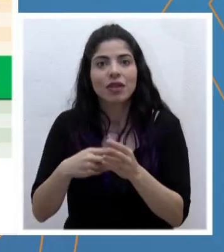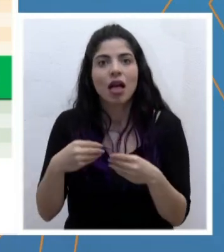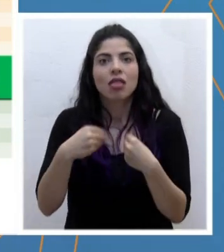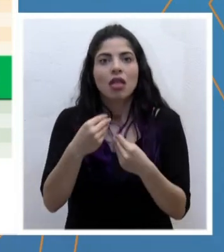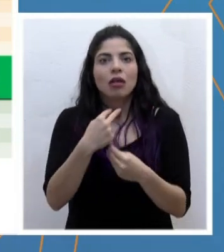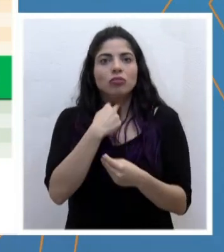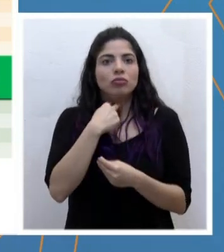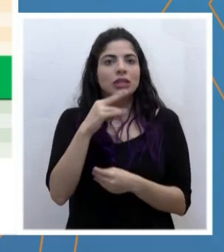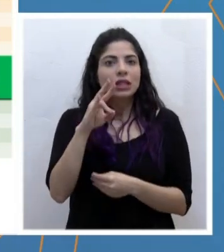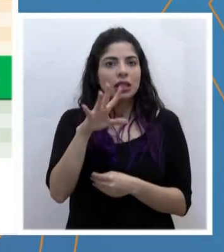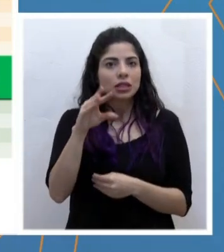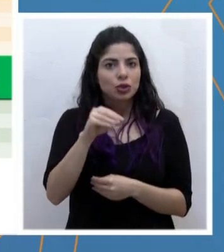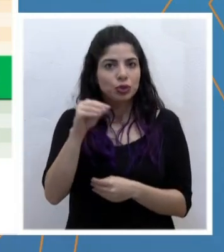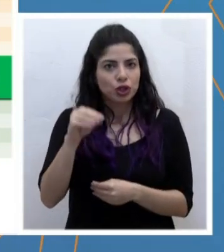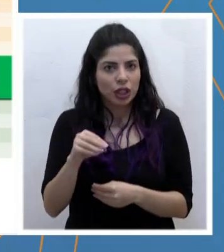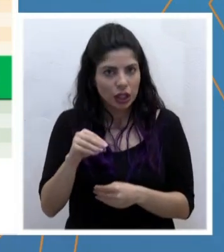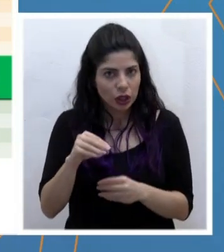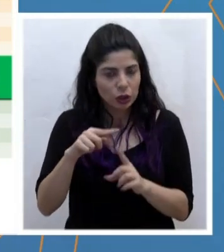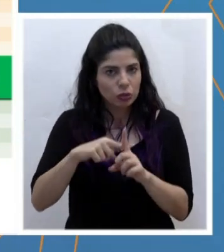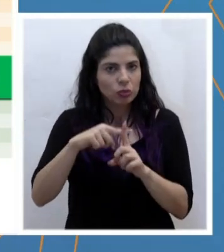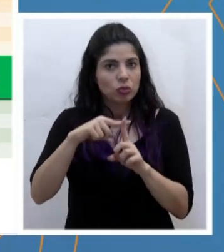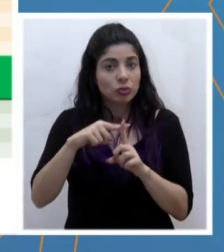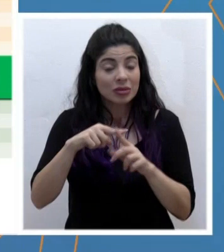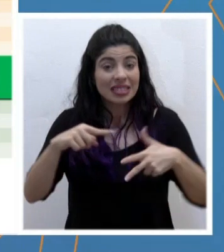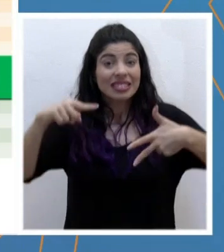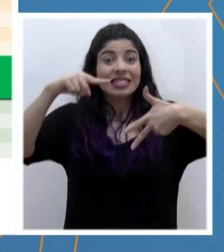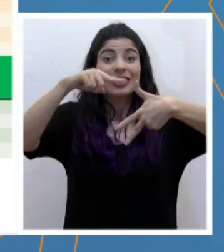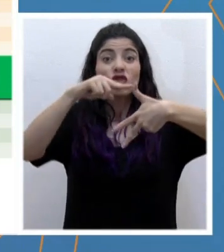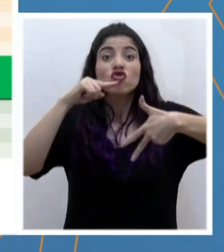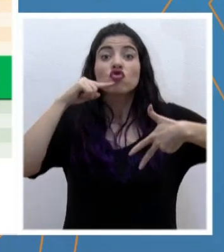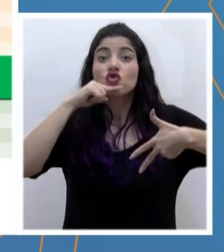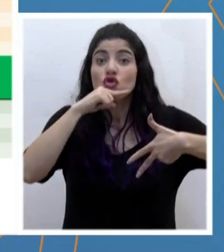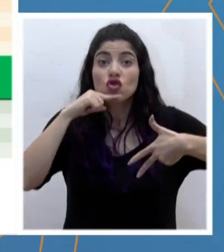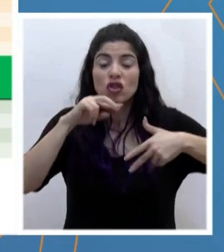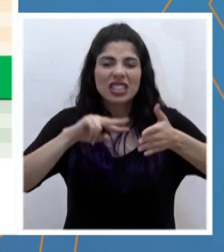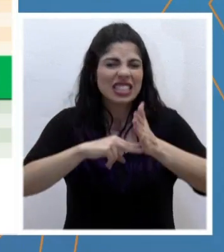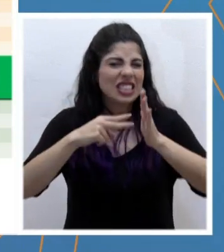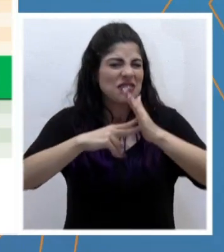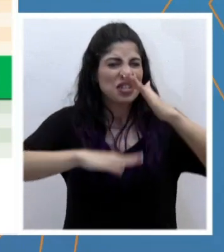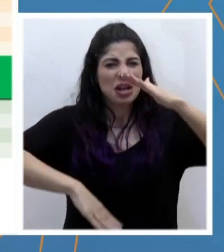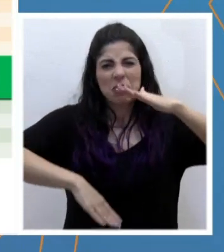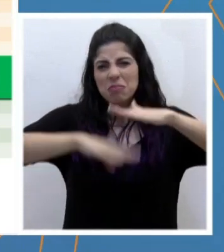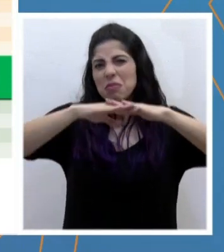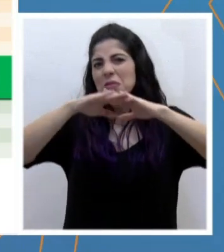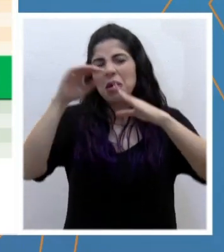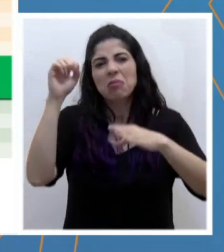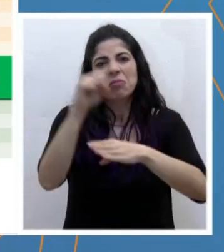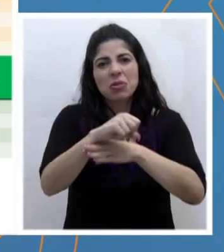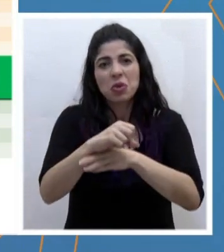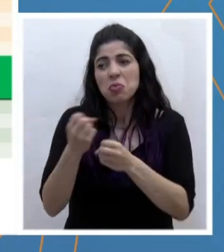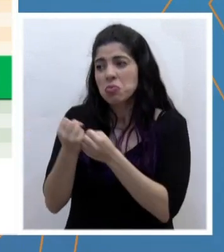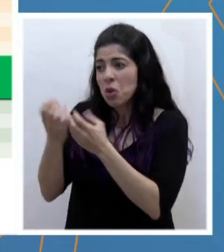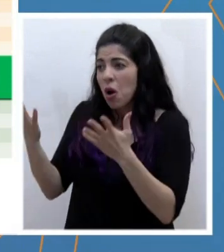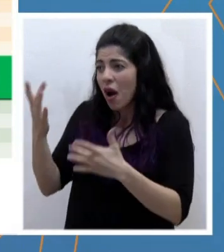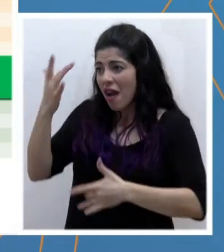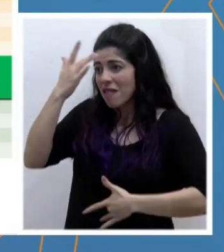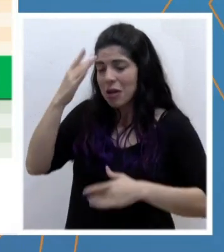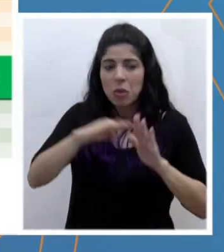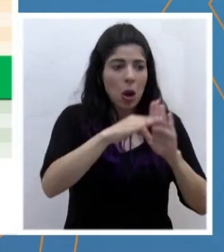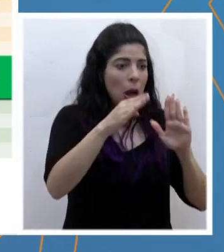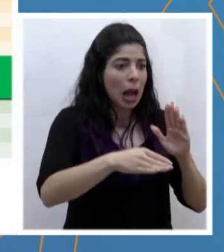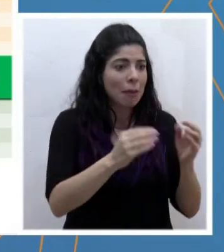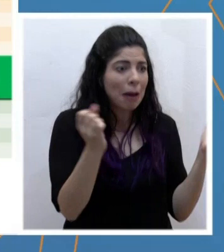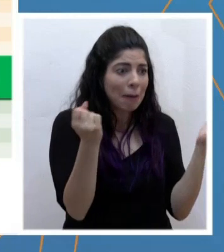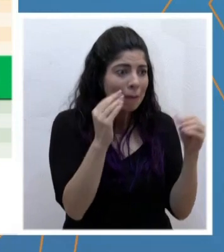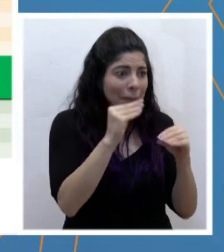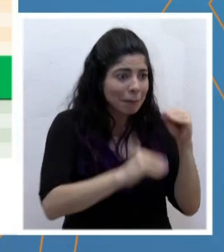en un 75%. Y con rojo es el aumento de los casos que superaría la capacidad de camas, ante lo cual colapsaría el